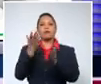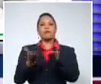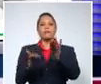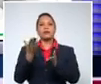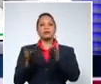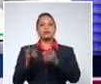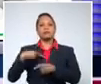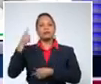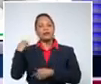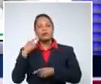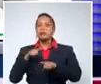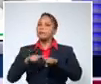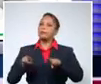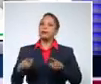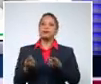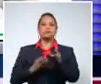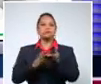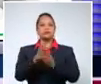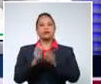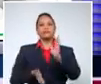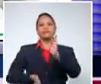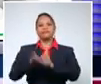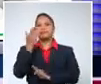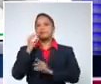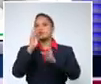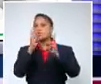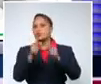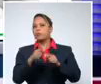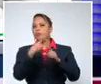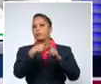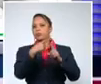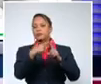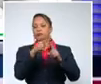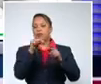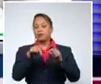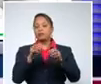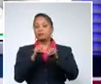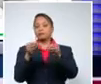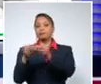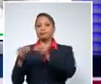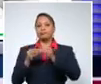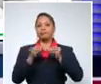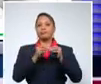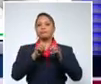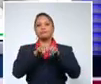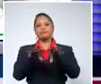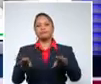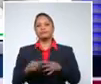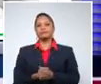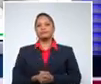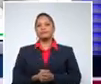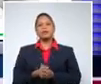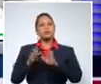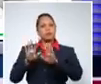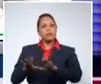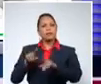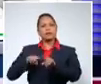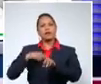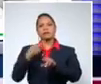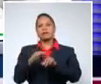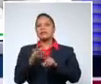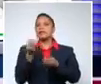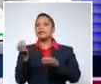jornada de ayer, sigue siendo alto el número de personas que en Cuba se contagian con la enfermedad. Vamos a una pausa. Se ha incorporado a